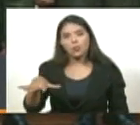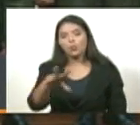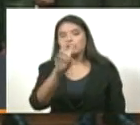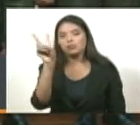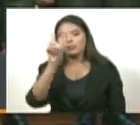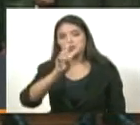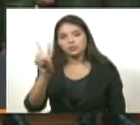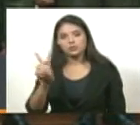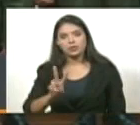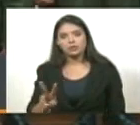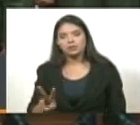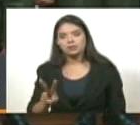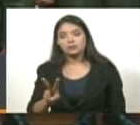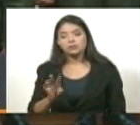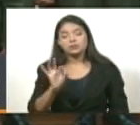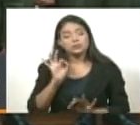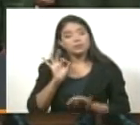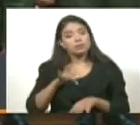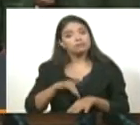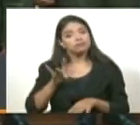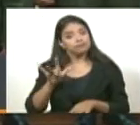Venezuela, que es sagrado,